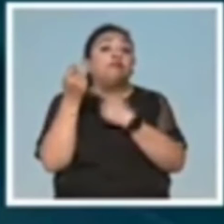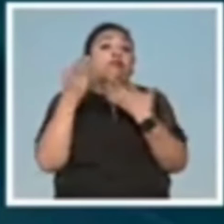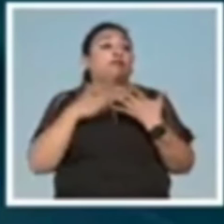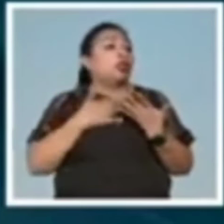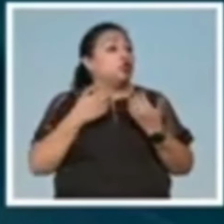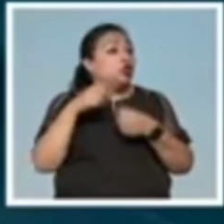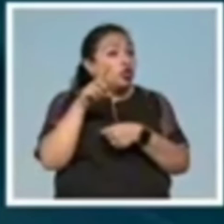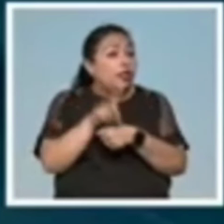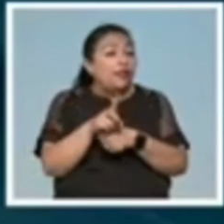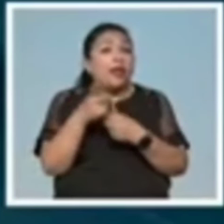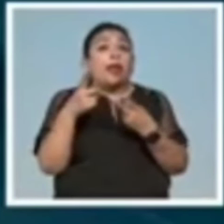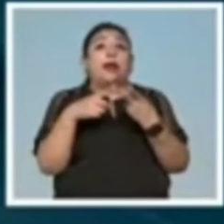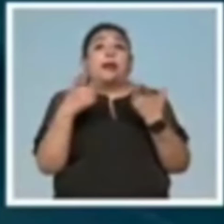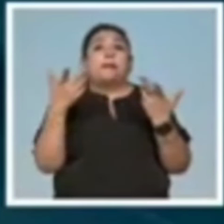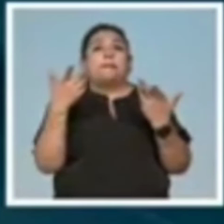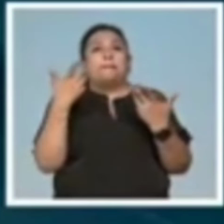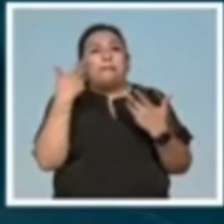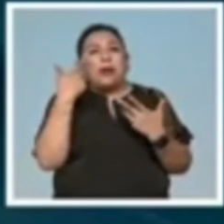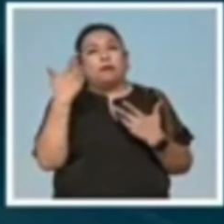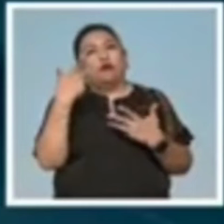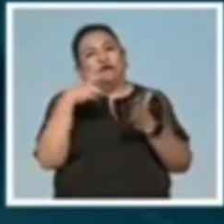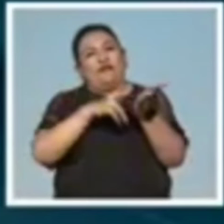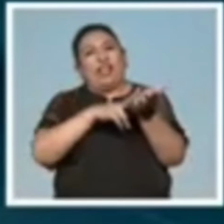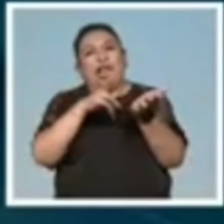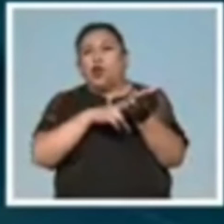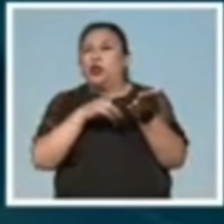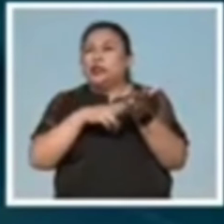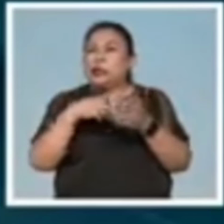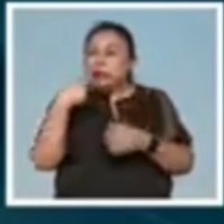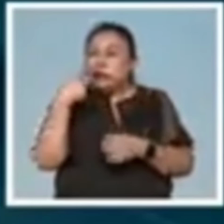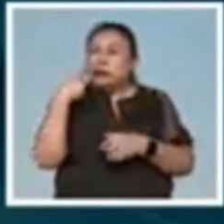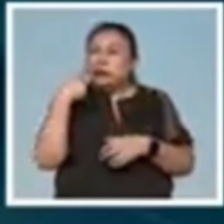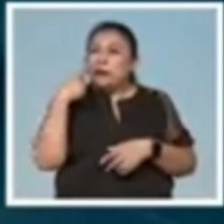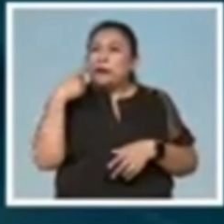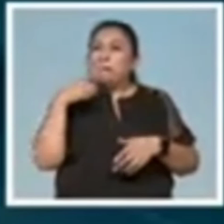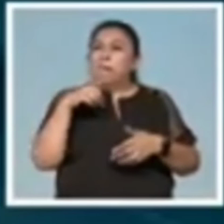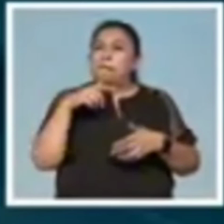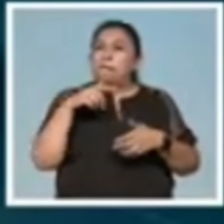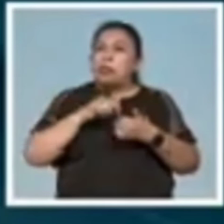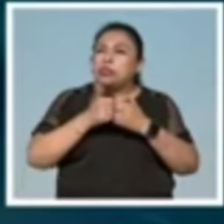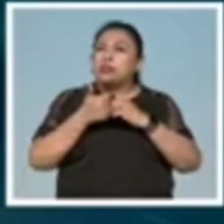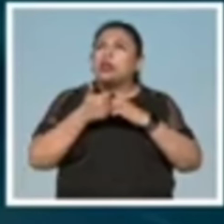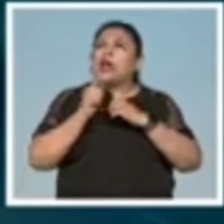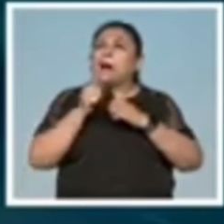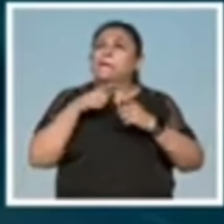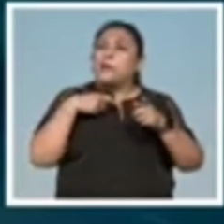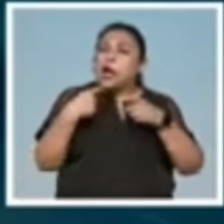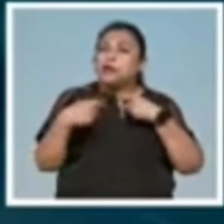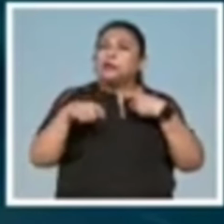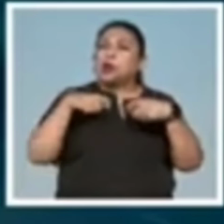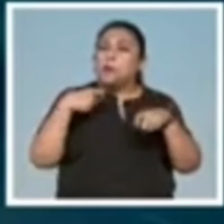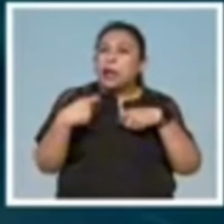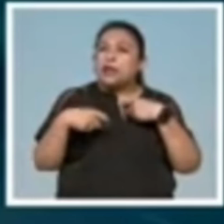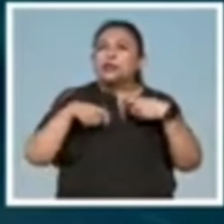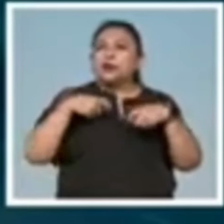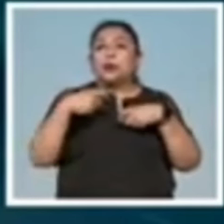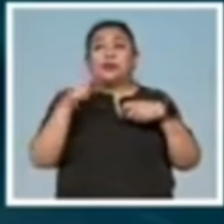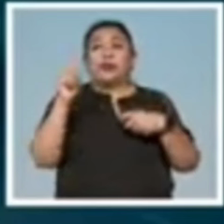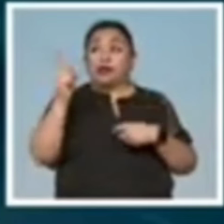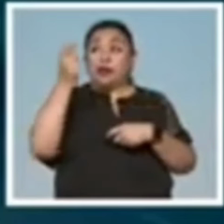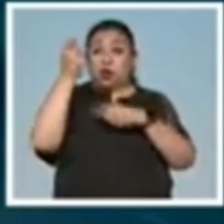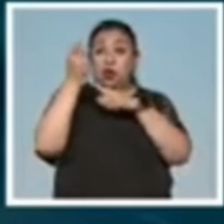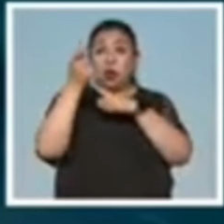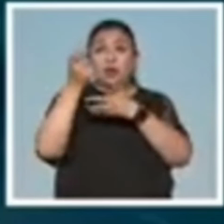nuestra sociedad, nuestros principios se están volviendo cada vez más plásticos, ¿no? La tecnología me